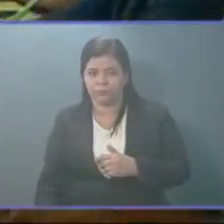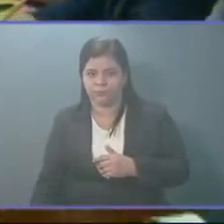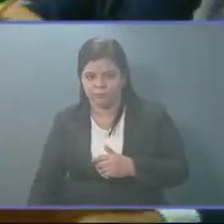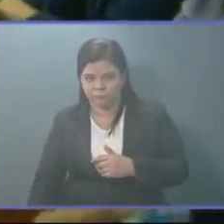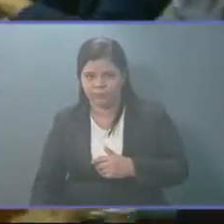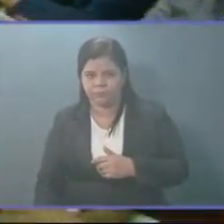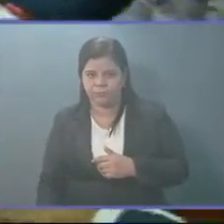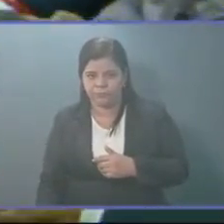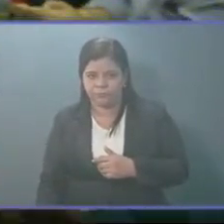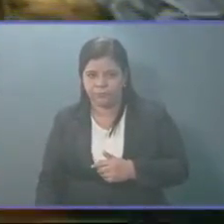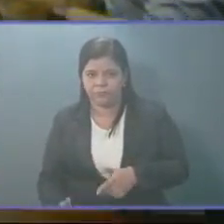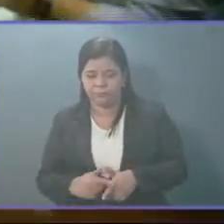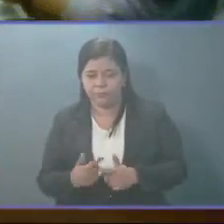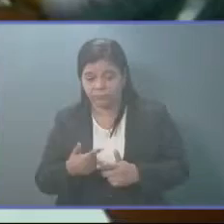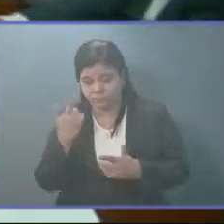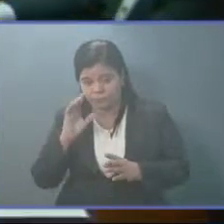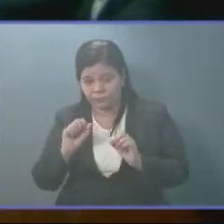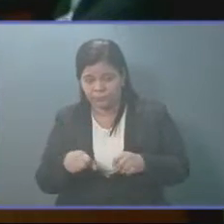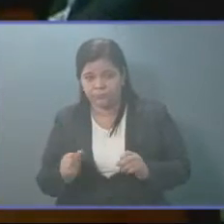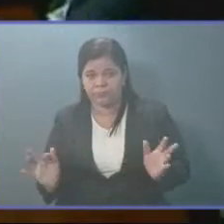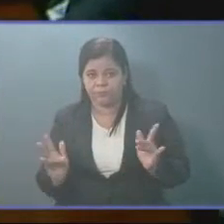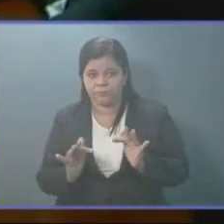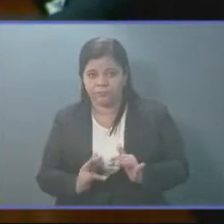este viernes en las reuniones,